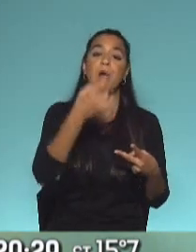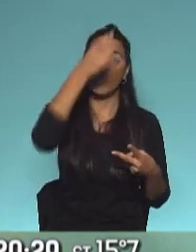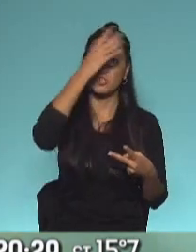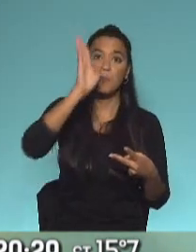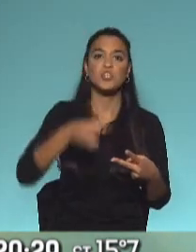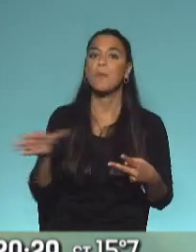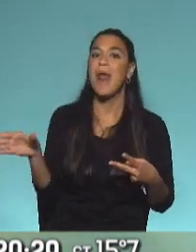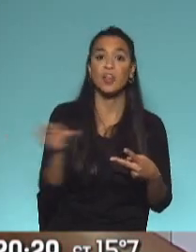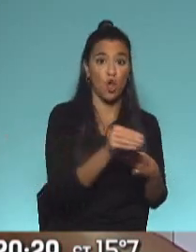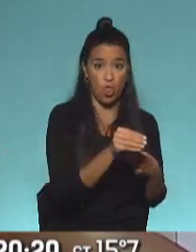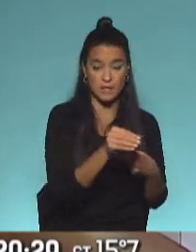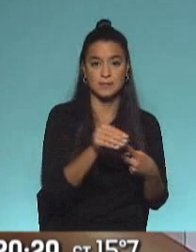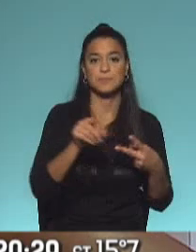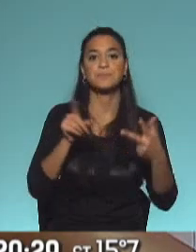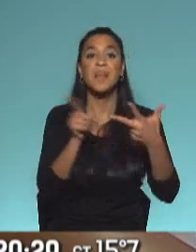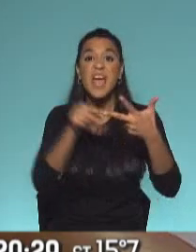Sí. Y esta que es del